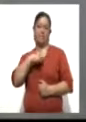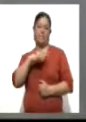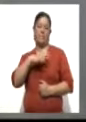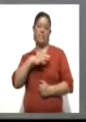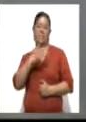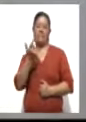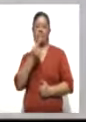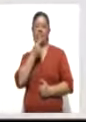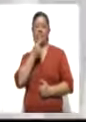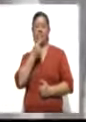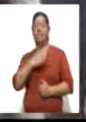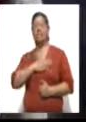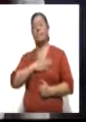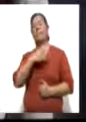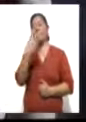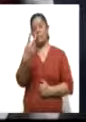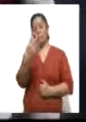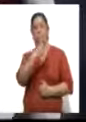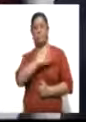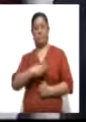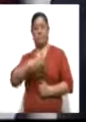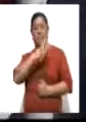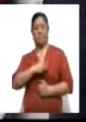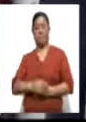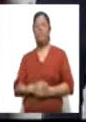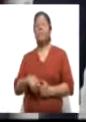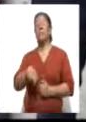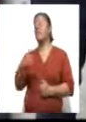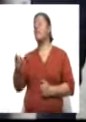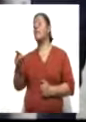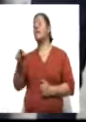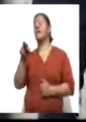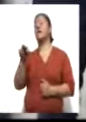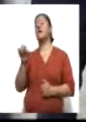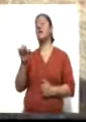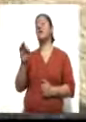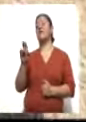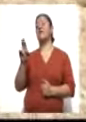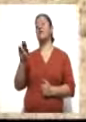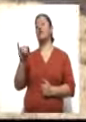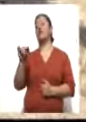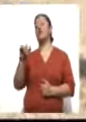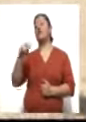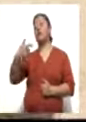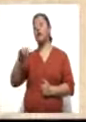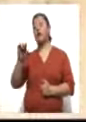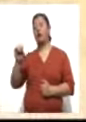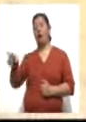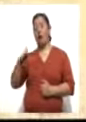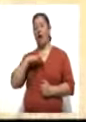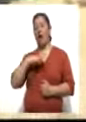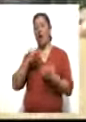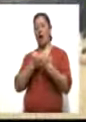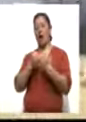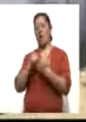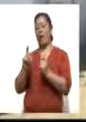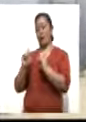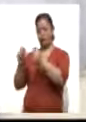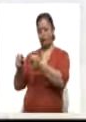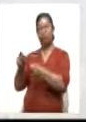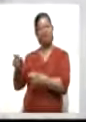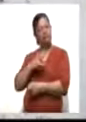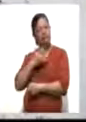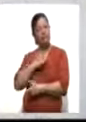yo tengo mis dos niños. Refugio Reyes, habitante de la misma comunidad, compartió también su impresión tras recibir el